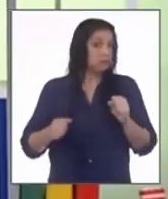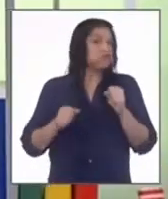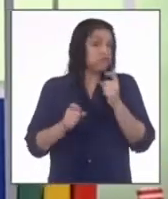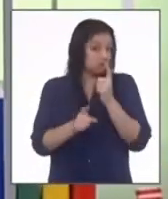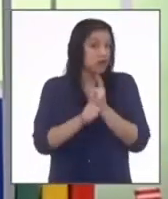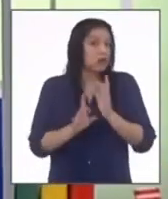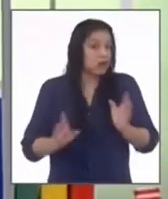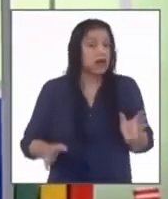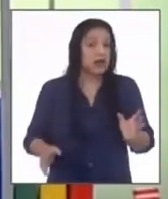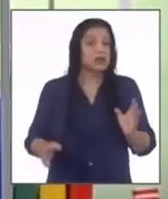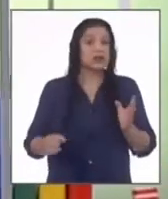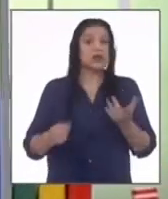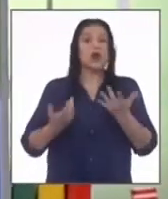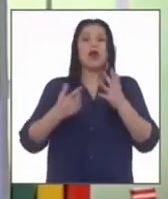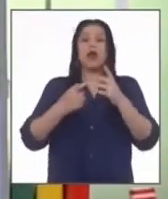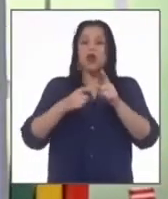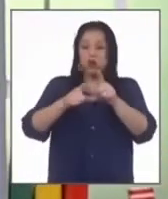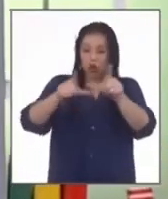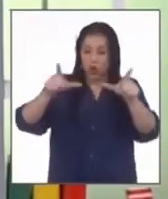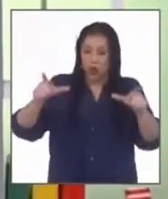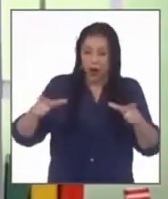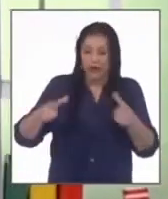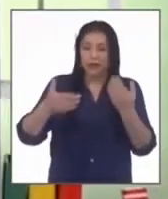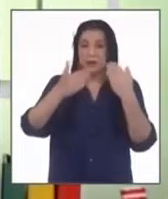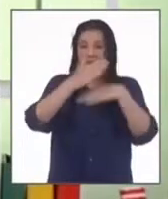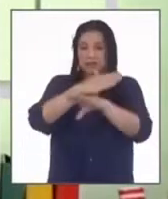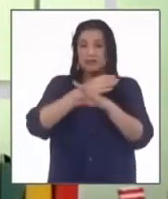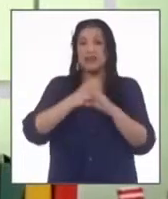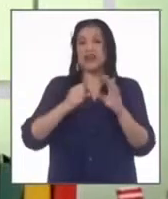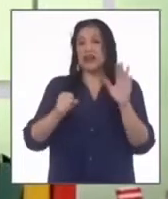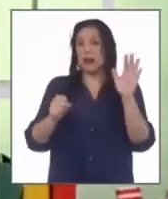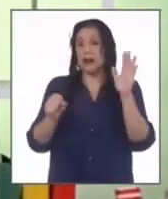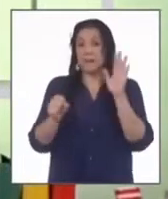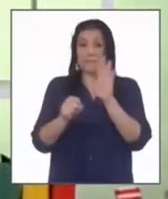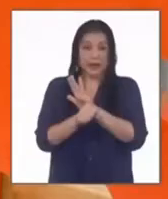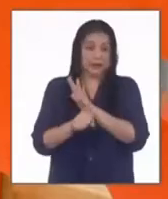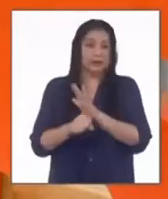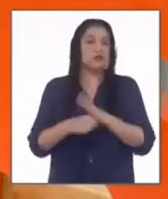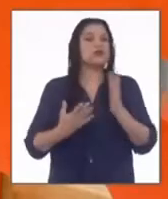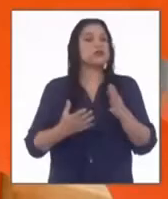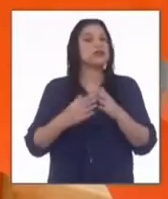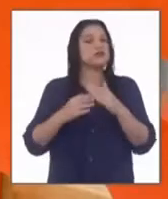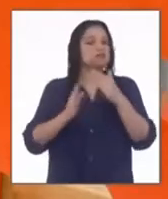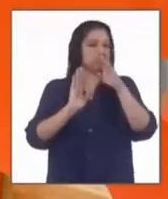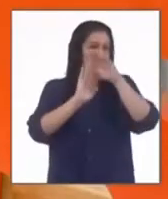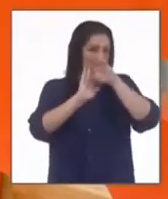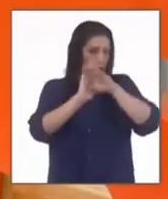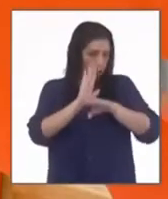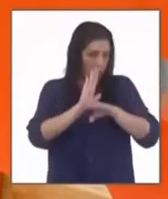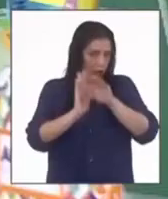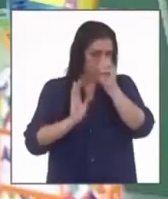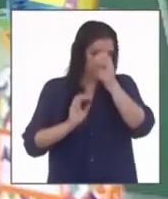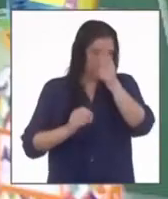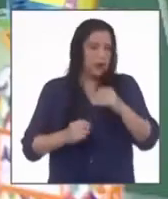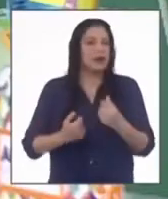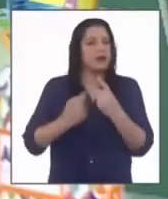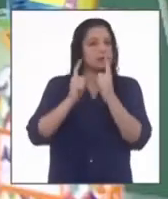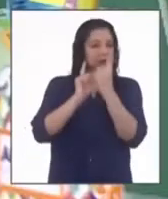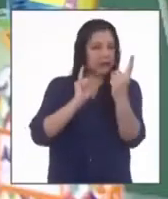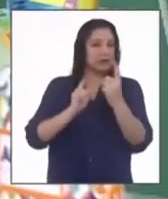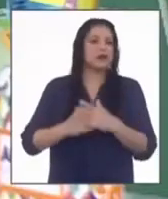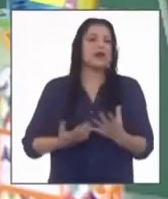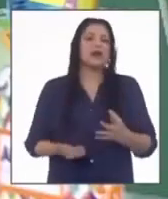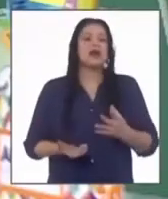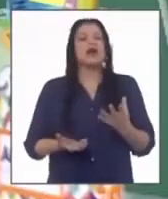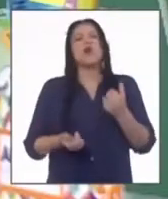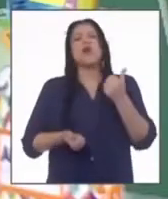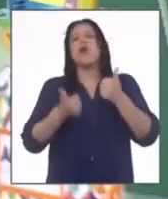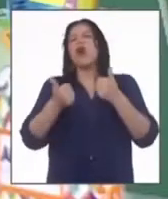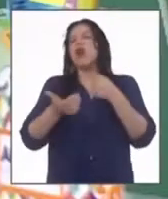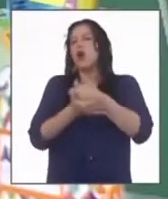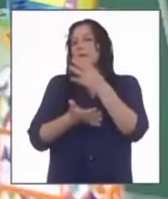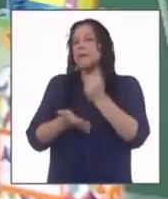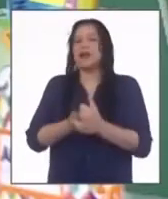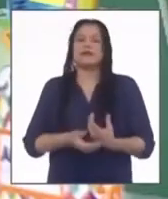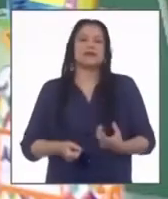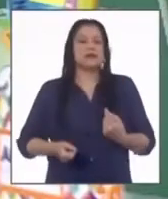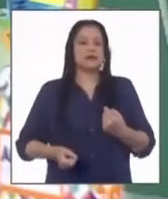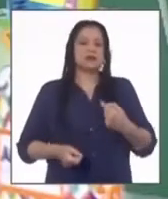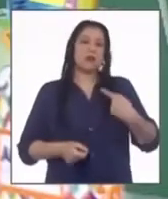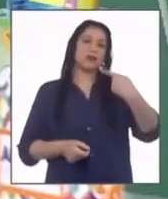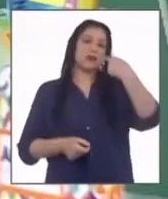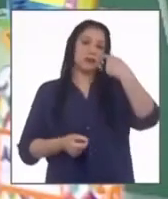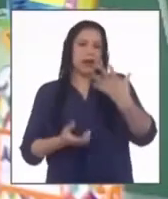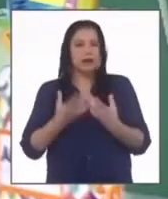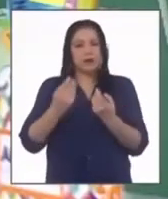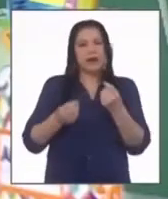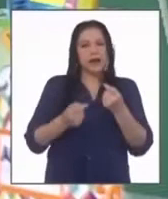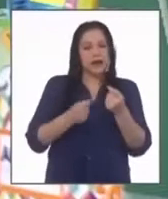Sí, el aforo de estos negocios se redujo por el distanciamiento social. ¿Y qué fuiste a comprar, Stephanie? Un termómetro y un oxímetro para medir los